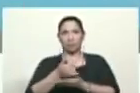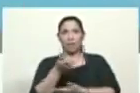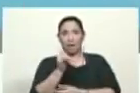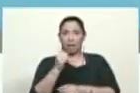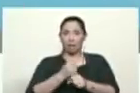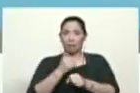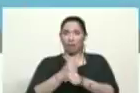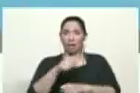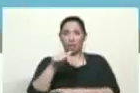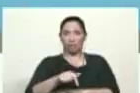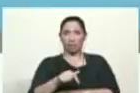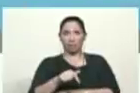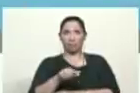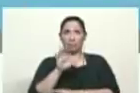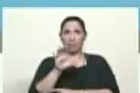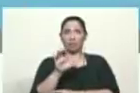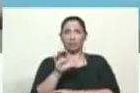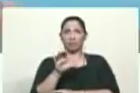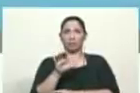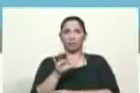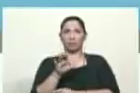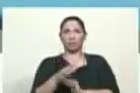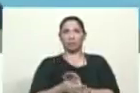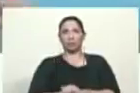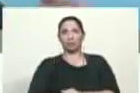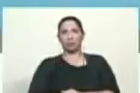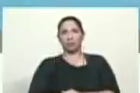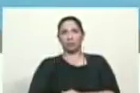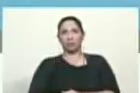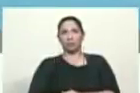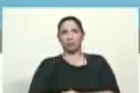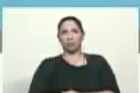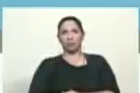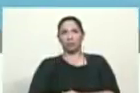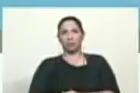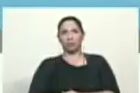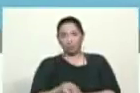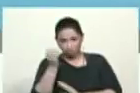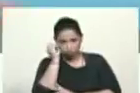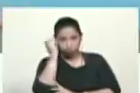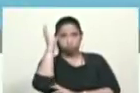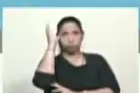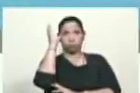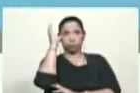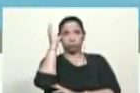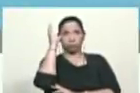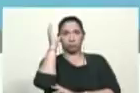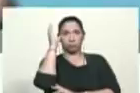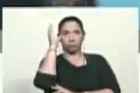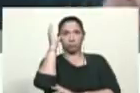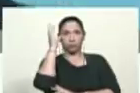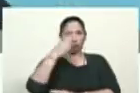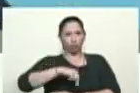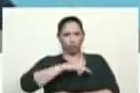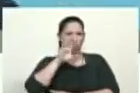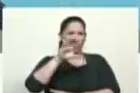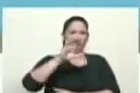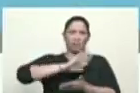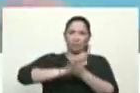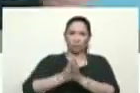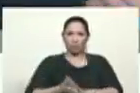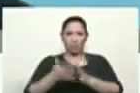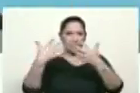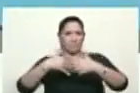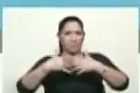país, muchas de ellas grandes transnacionales. Y por lo tanto, están en capacidad, no estamos en un país destruido donde las empresas